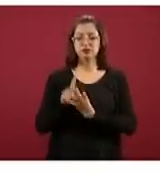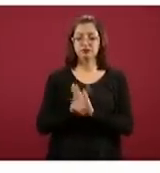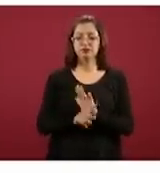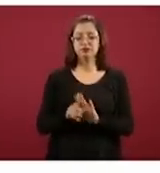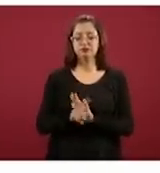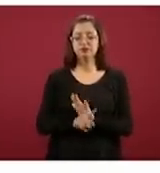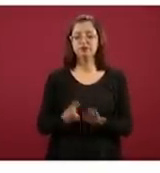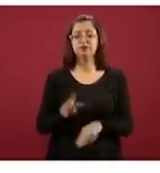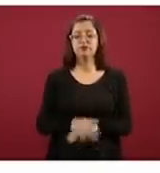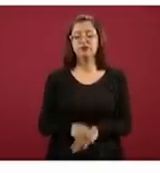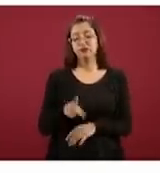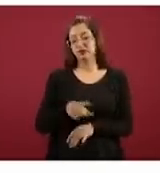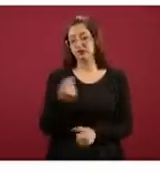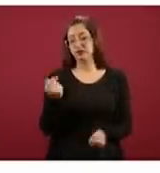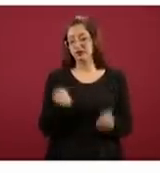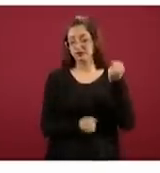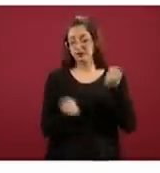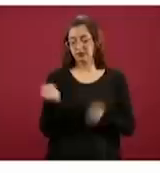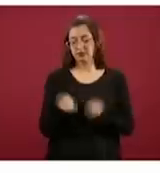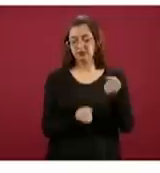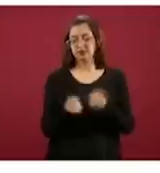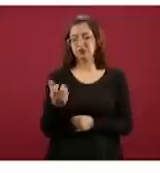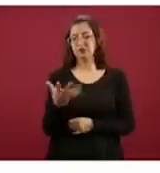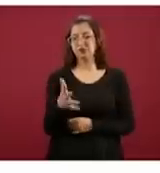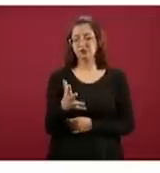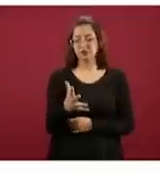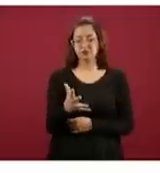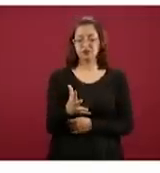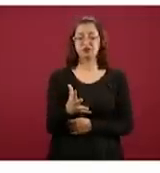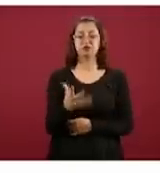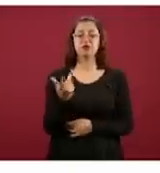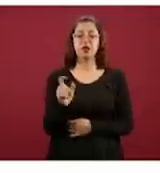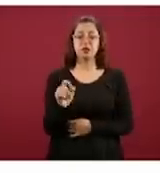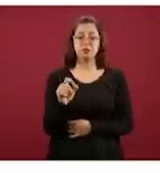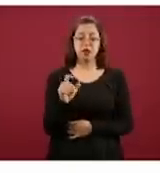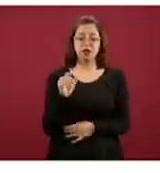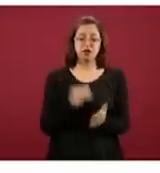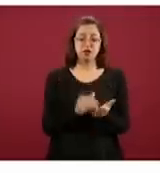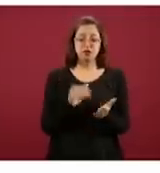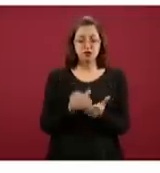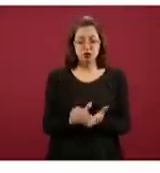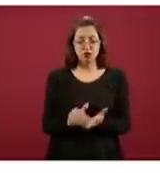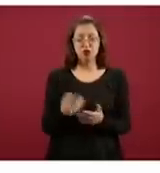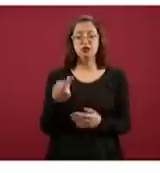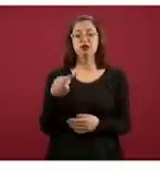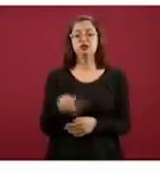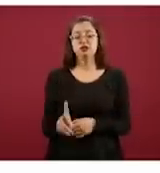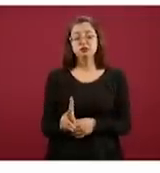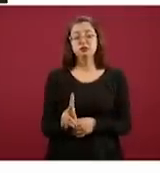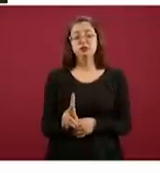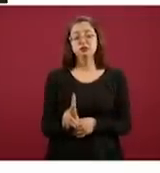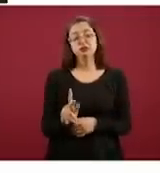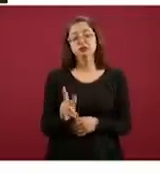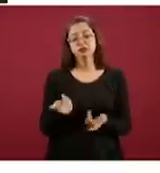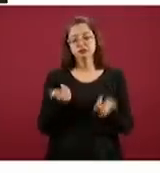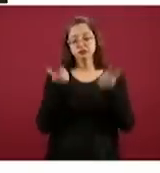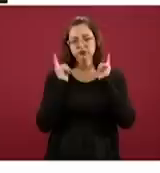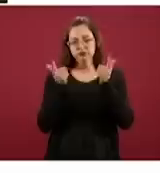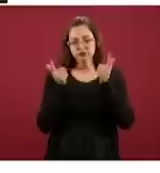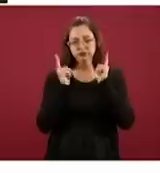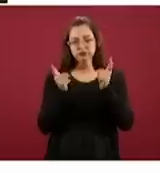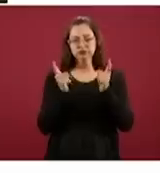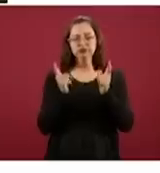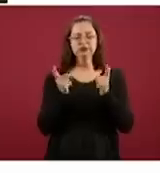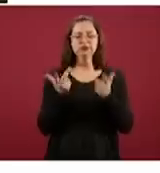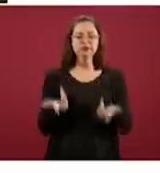Insisto, por ahí, por estos vehículos estamos calculando como precio inicial 20 millones. Sin embargo, esperamos estos